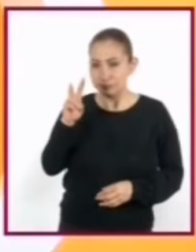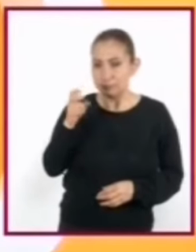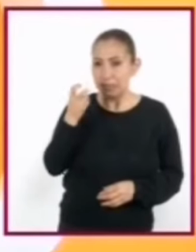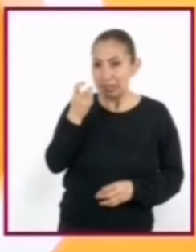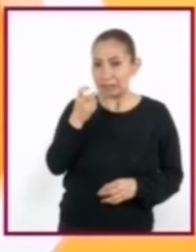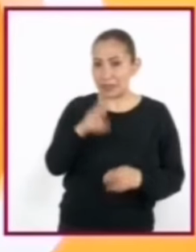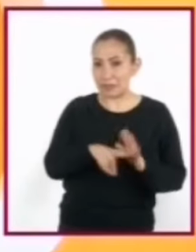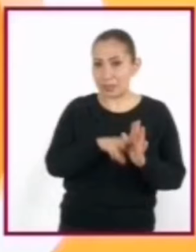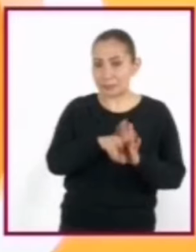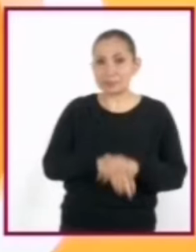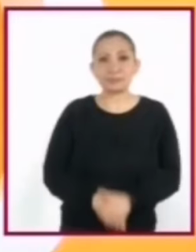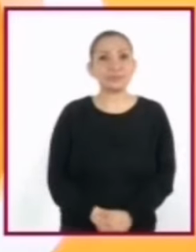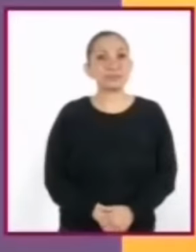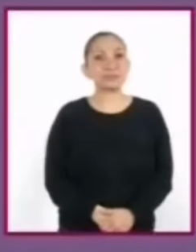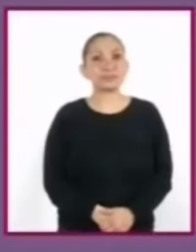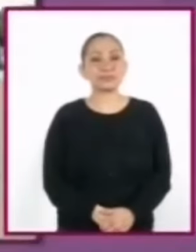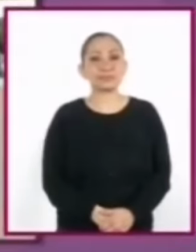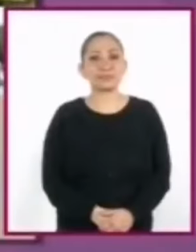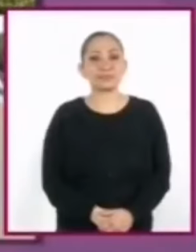Veámoslo en el siguiente video.